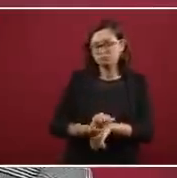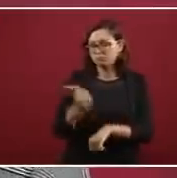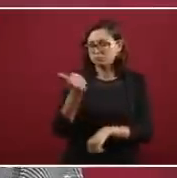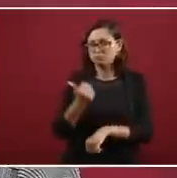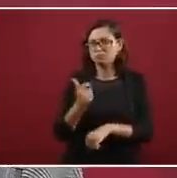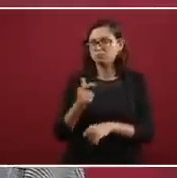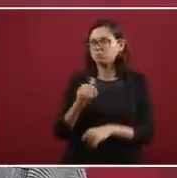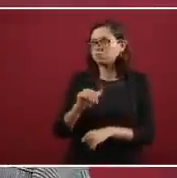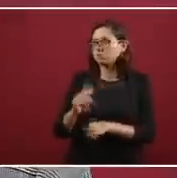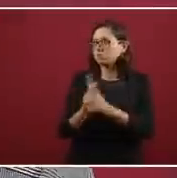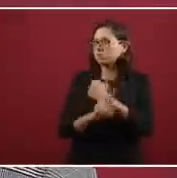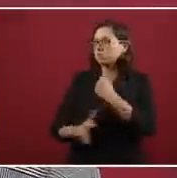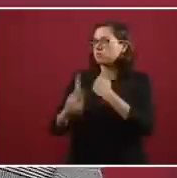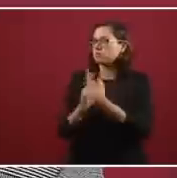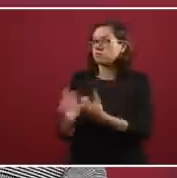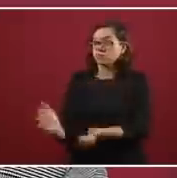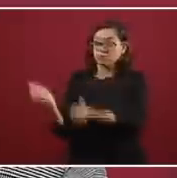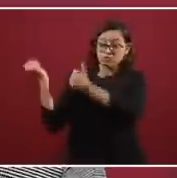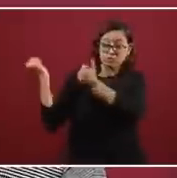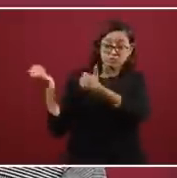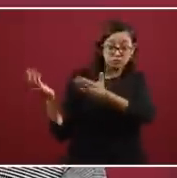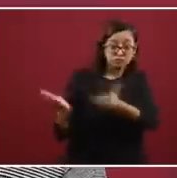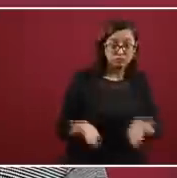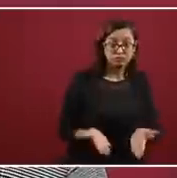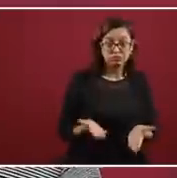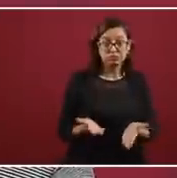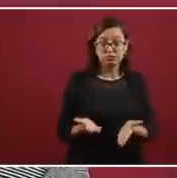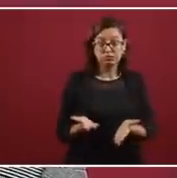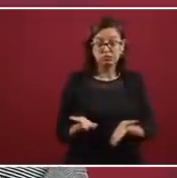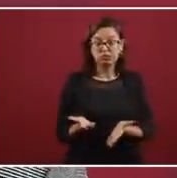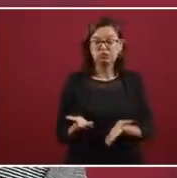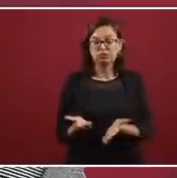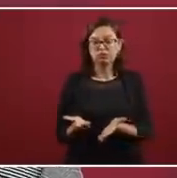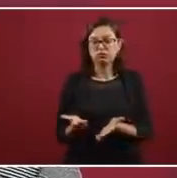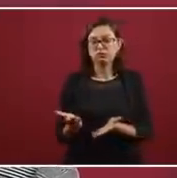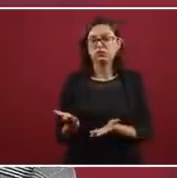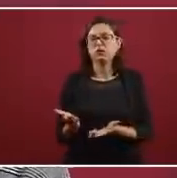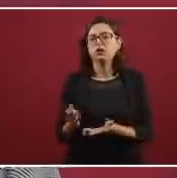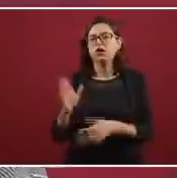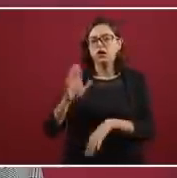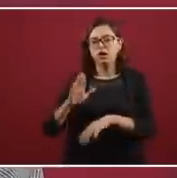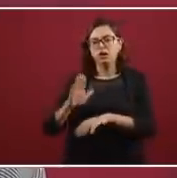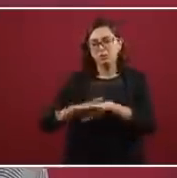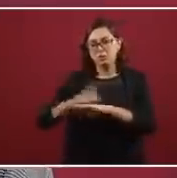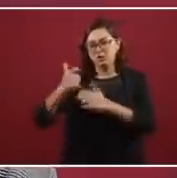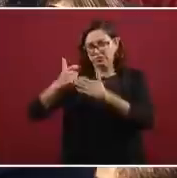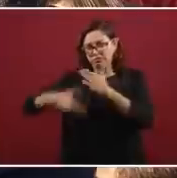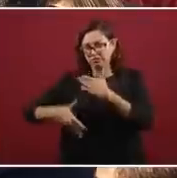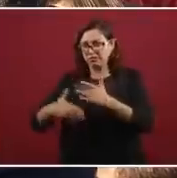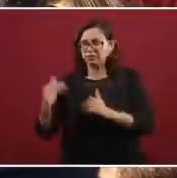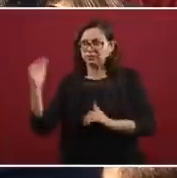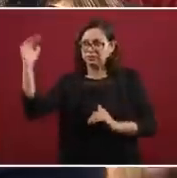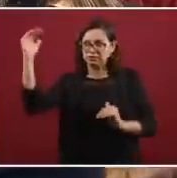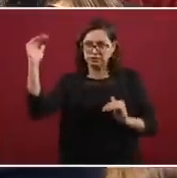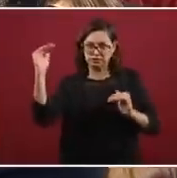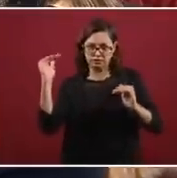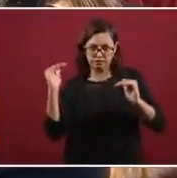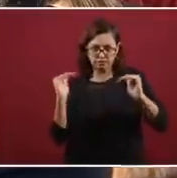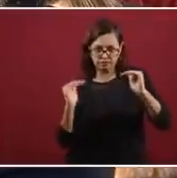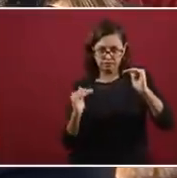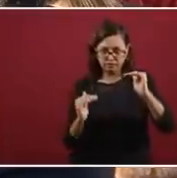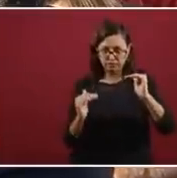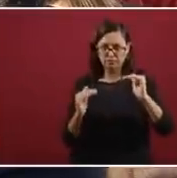otro bien básico, de manera que esa entrada de mercancías nos permite mantener el precio